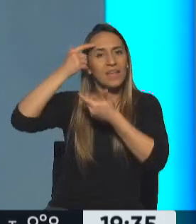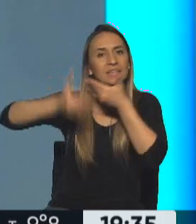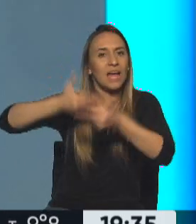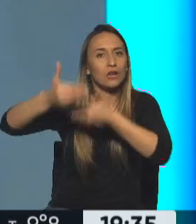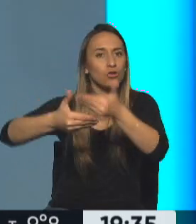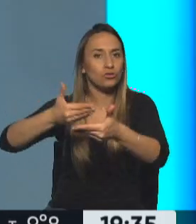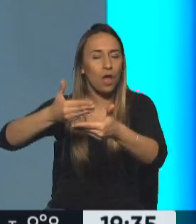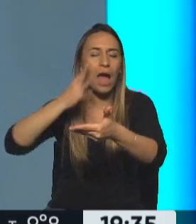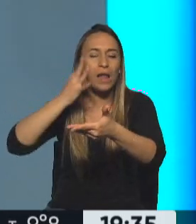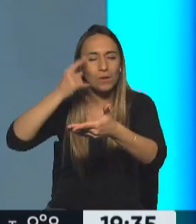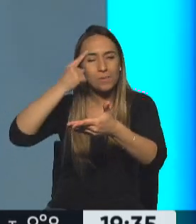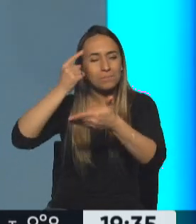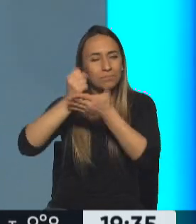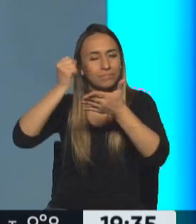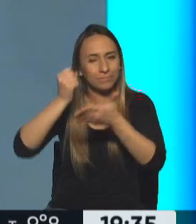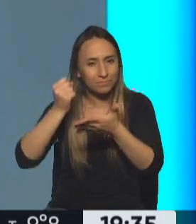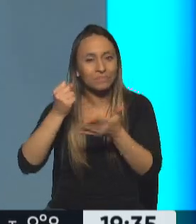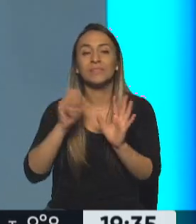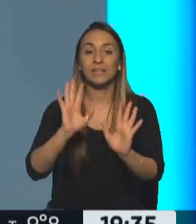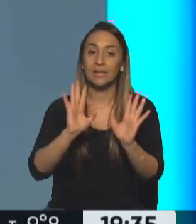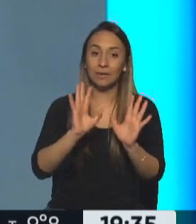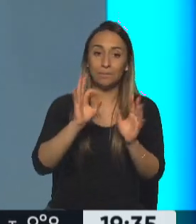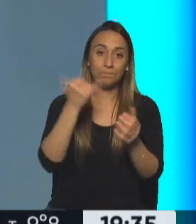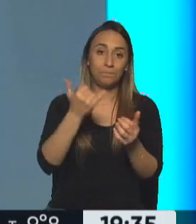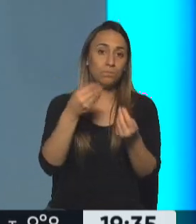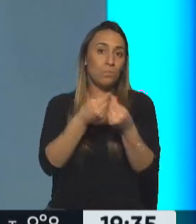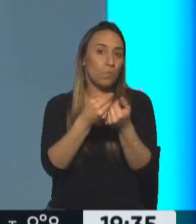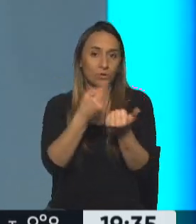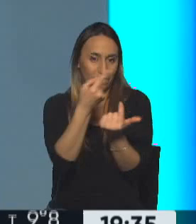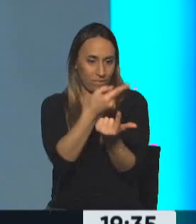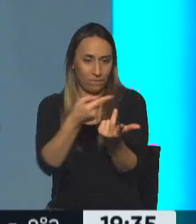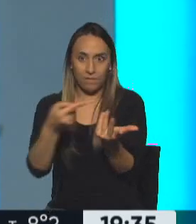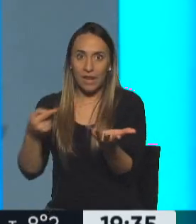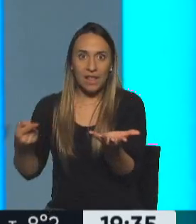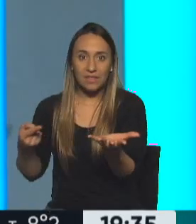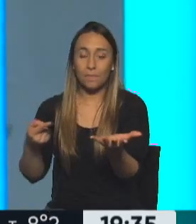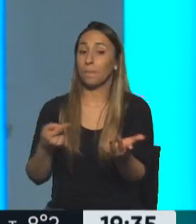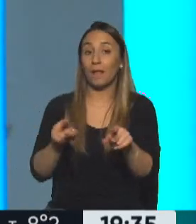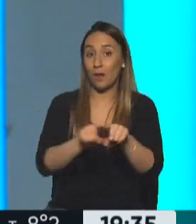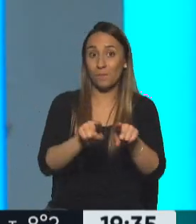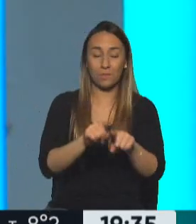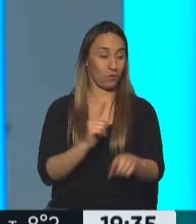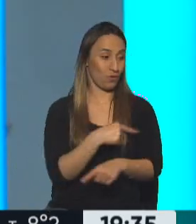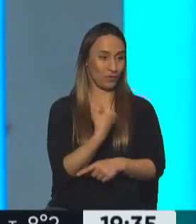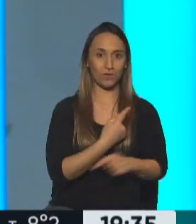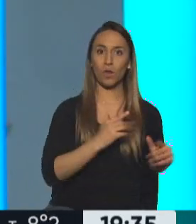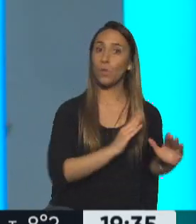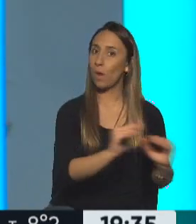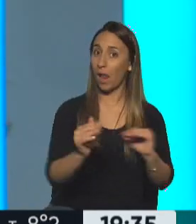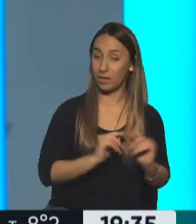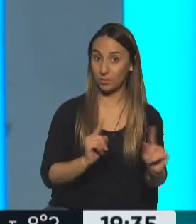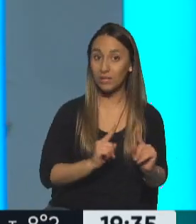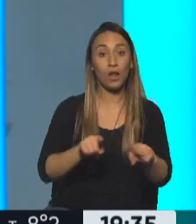el doctor, nosotros siempre decimos que es un abanico amplio de colores, porque así como nosotros no somos iguales, los chicos con autismo tampoco son